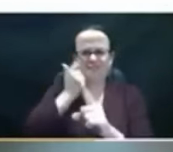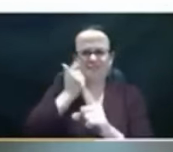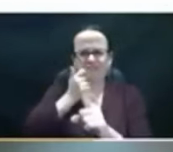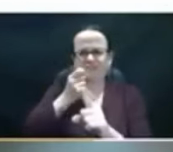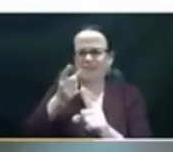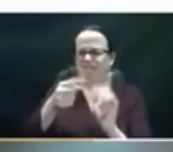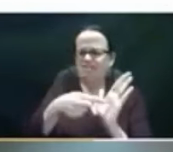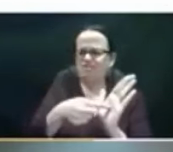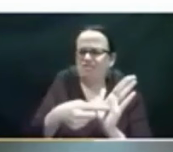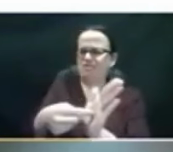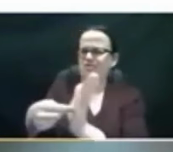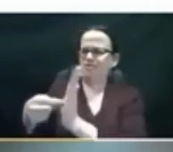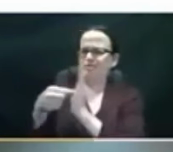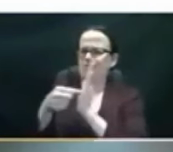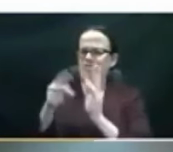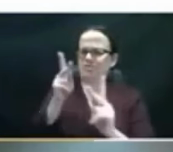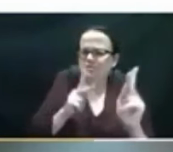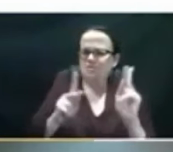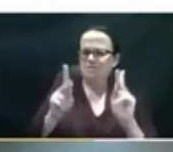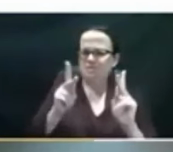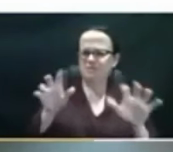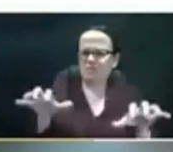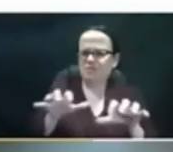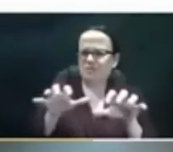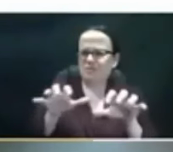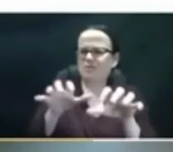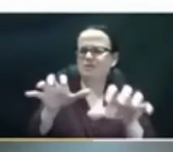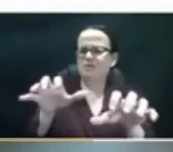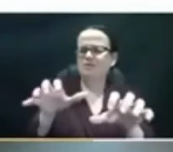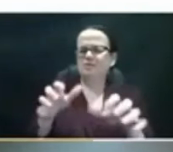lo vive todos los días. Ella lo vive.